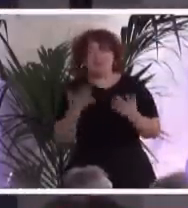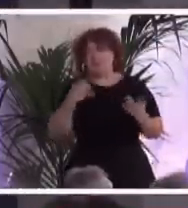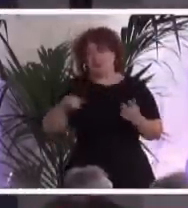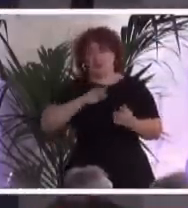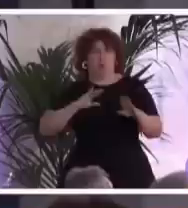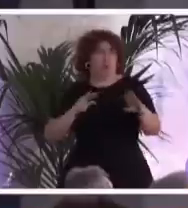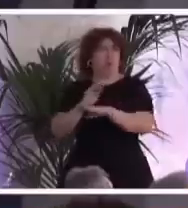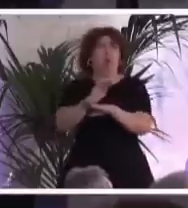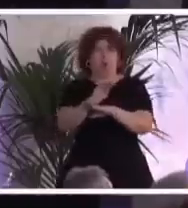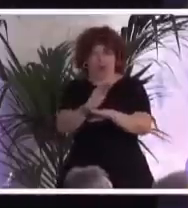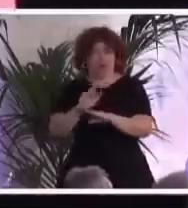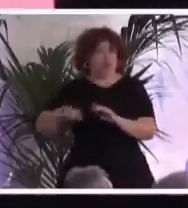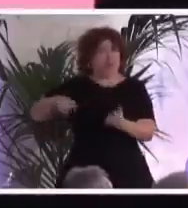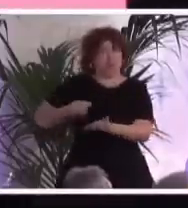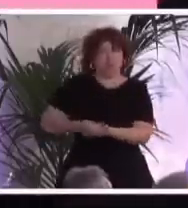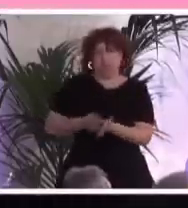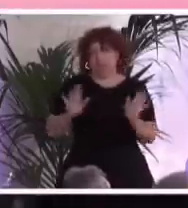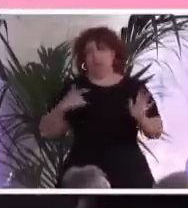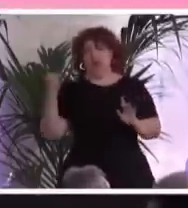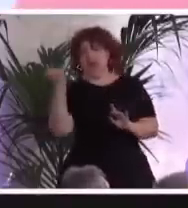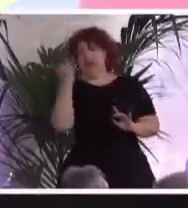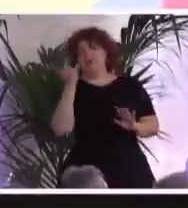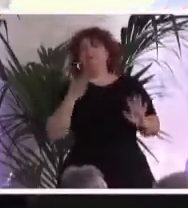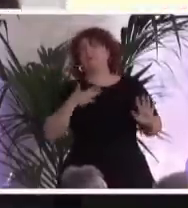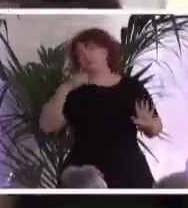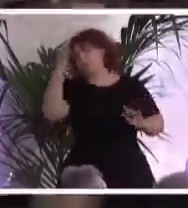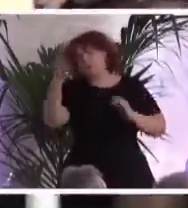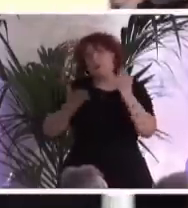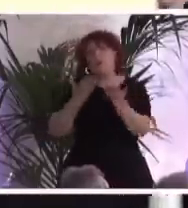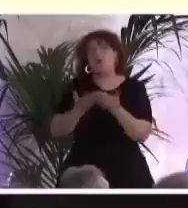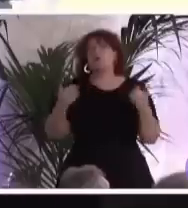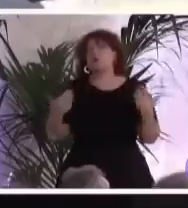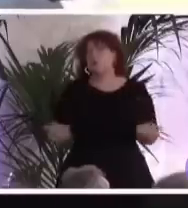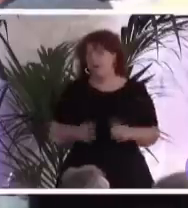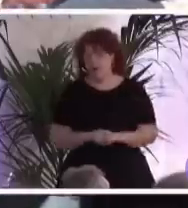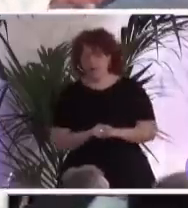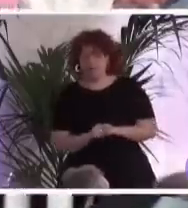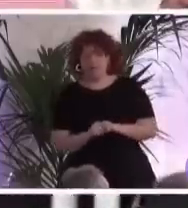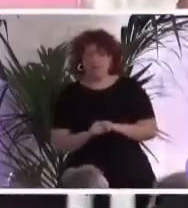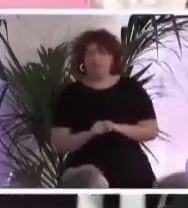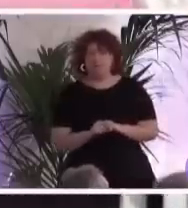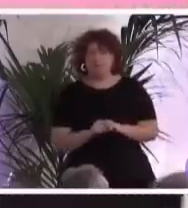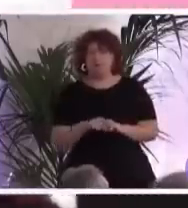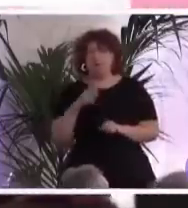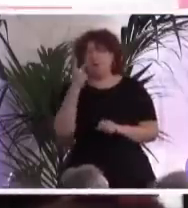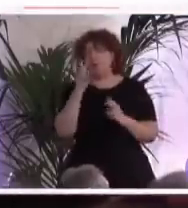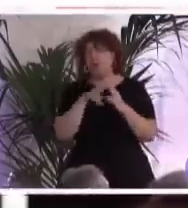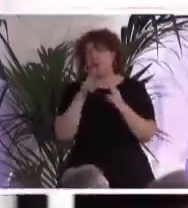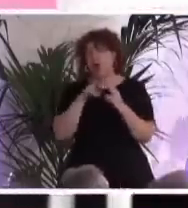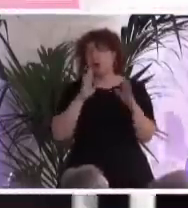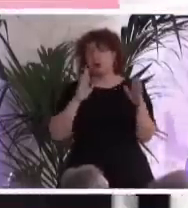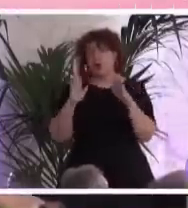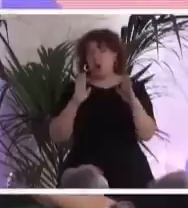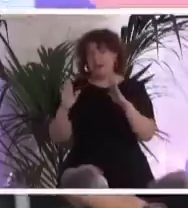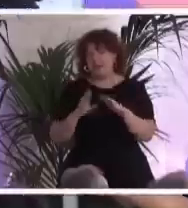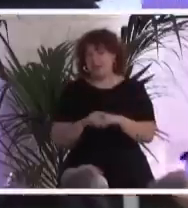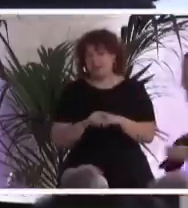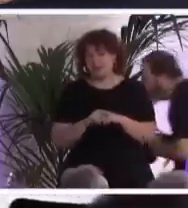y algo tenemos que mandar Te propongo dos momentos para